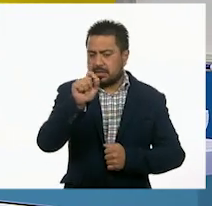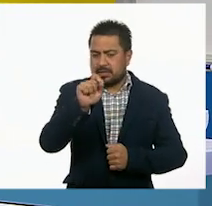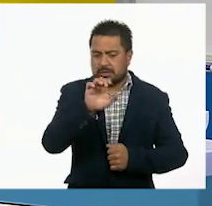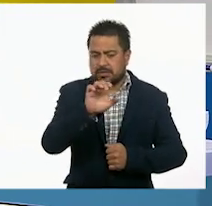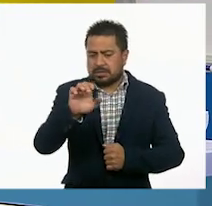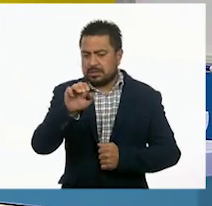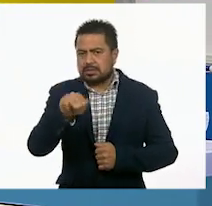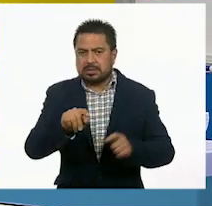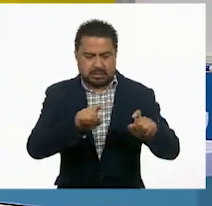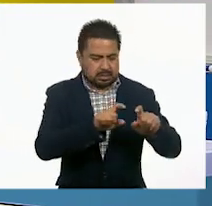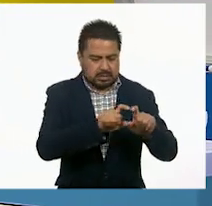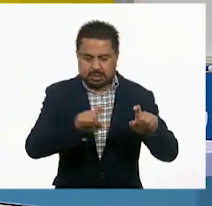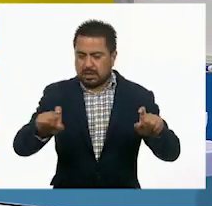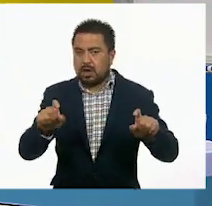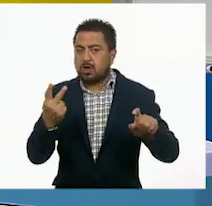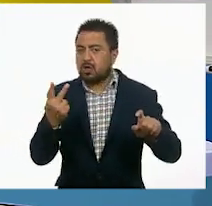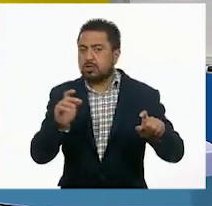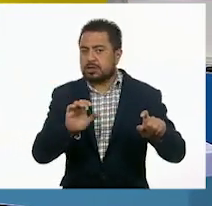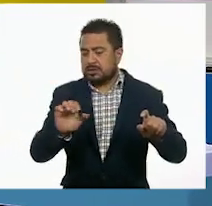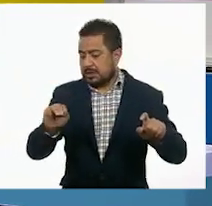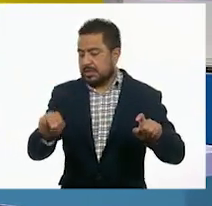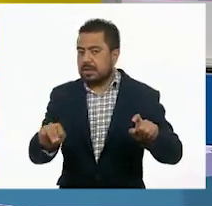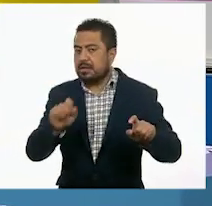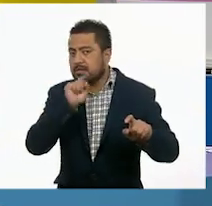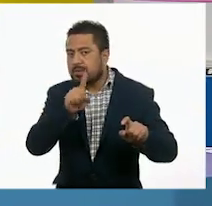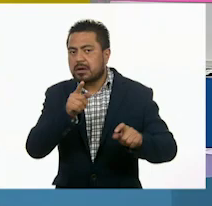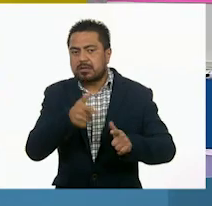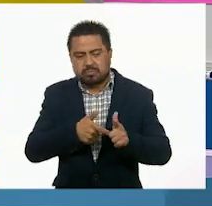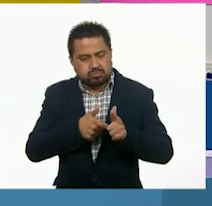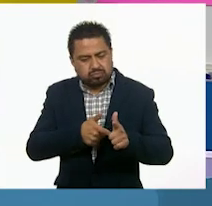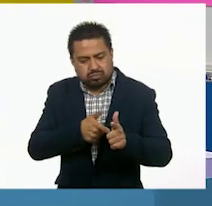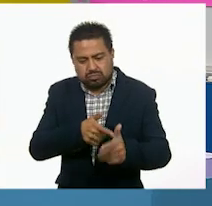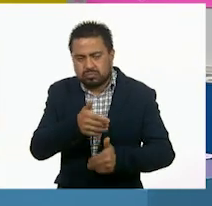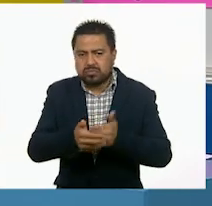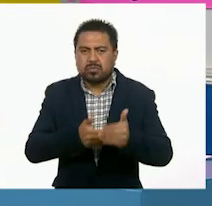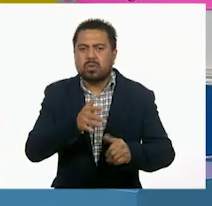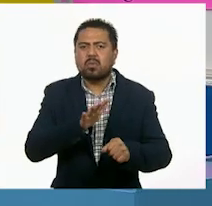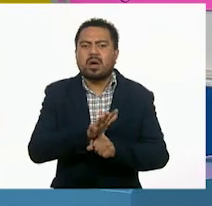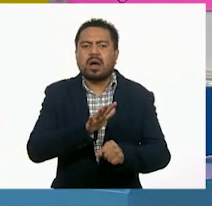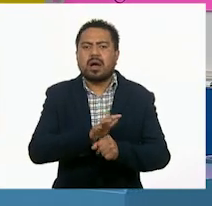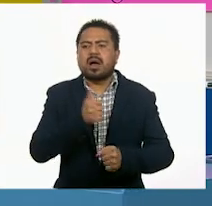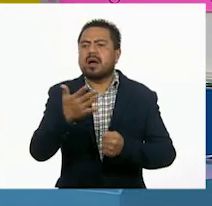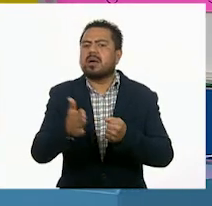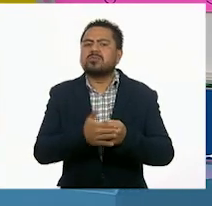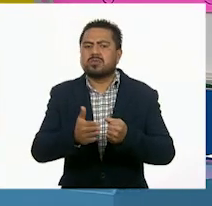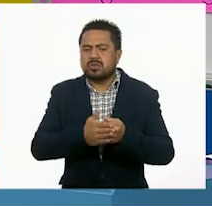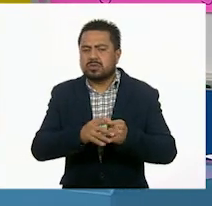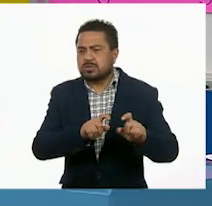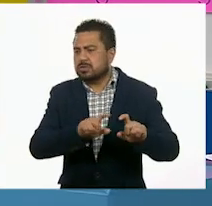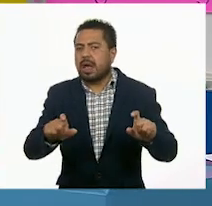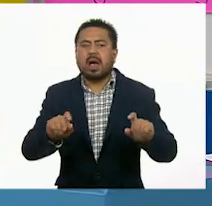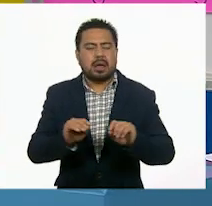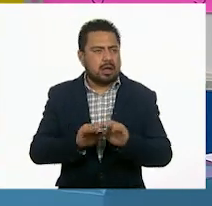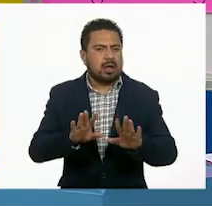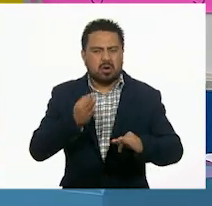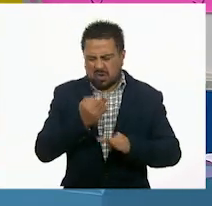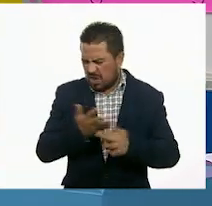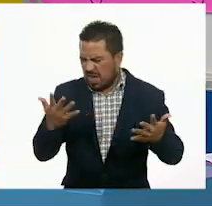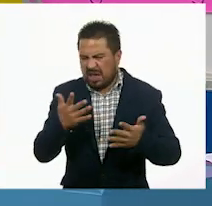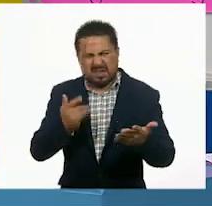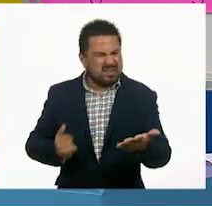ustedes tendrán que marcarlo cada 2 centímetros. Y continuamos, ¿cuál sería el siguiente? Claro, voy a hacer todos de una vez,